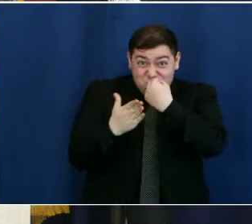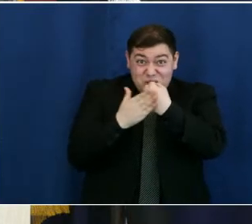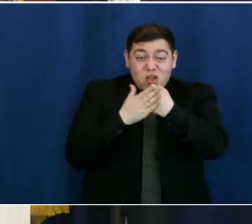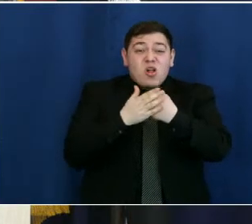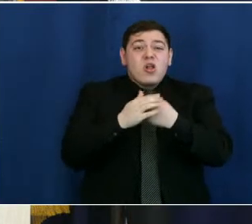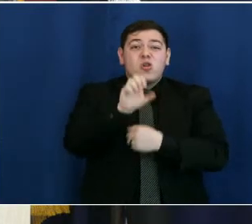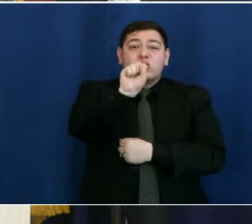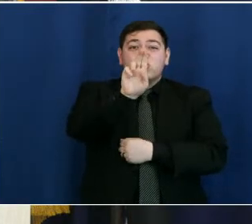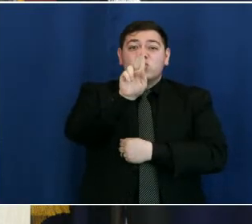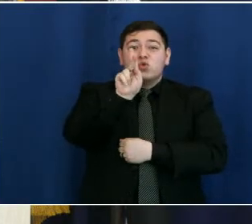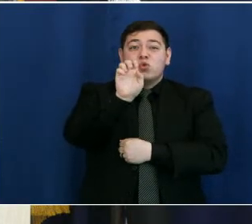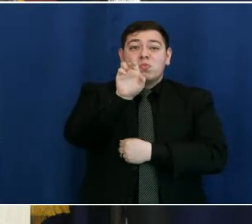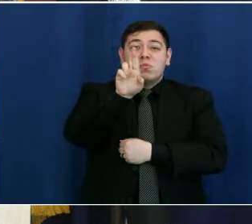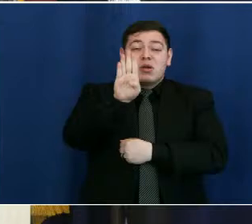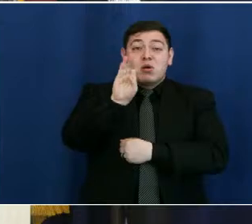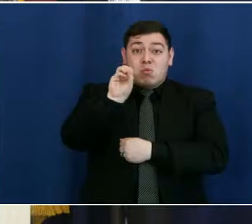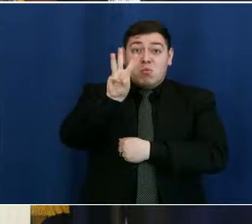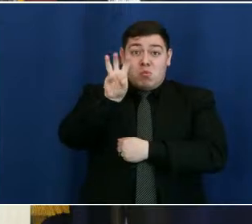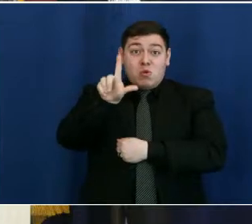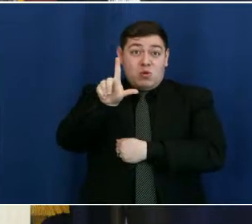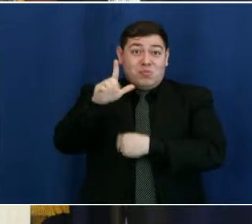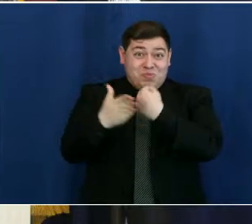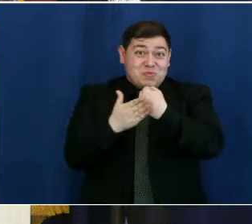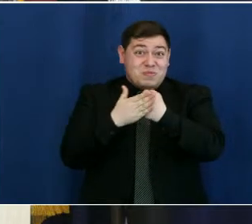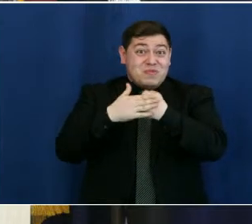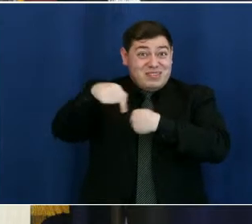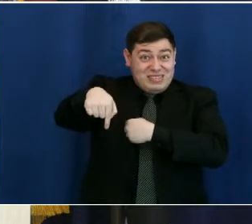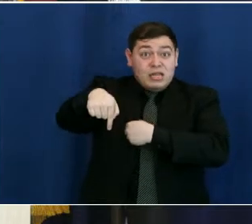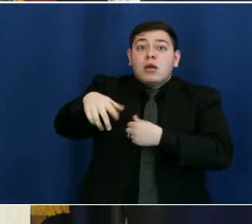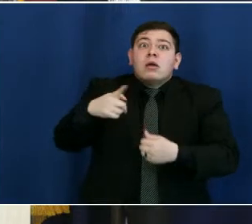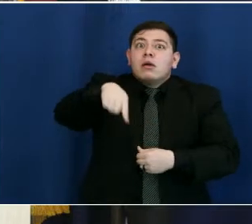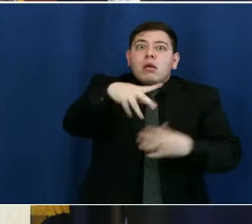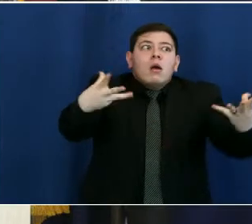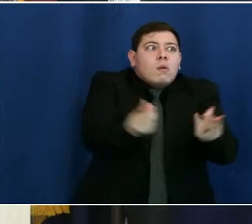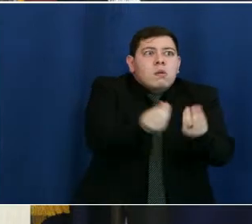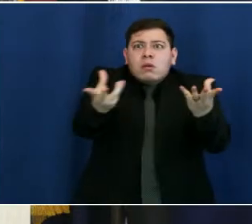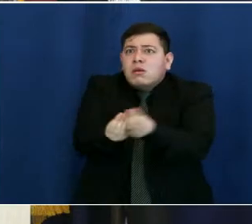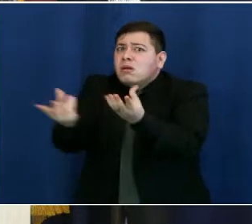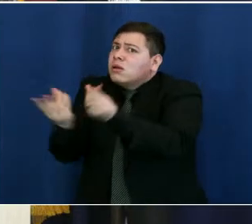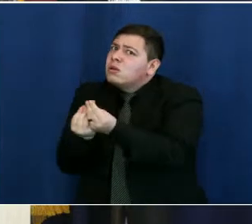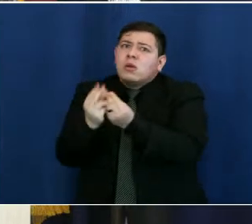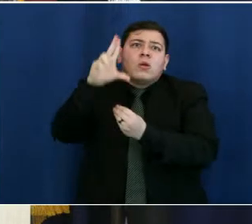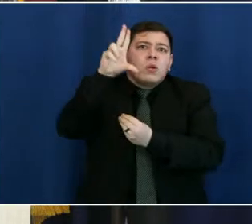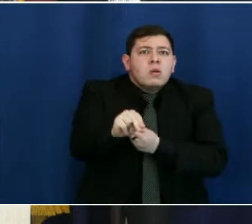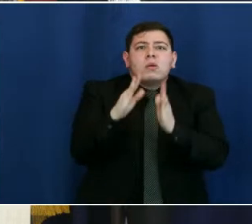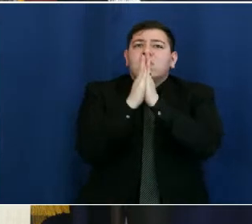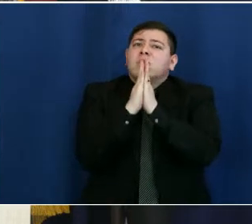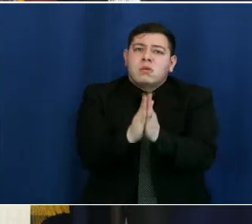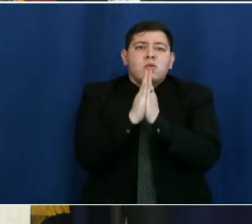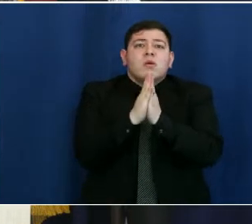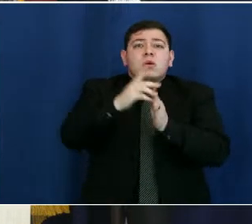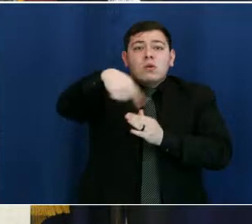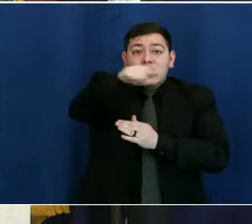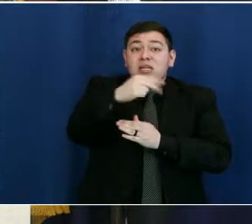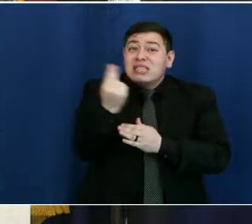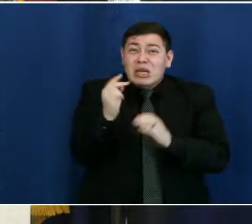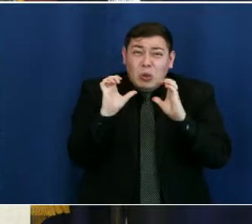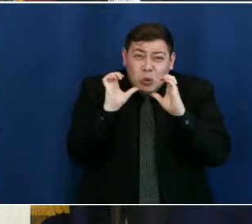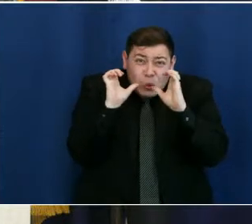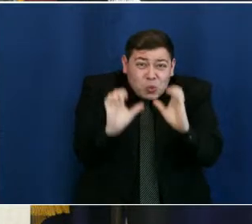porque es muy importante que todas las personas sigan usando todos los métodos, los métodos que